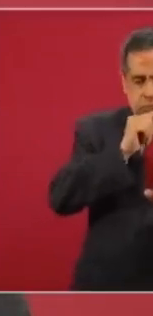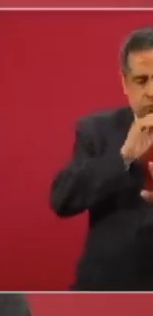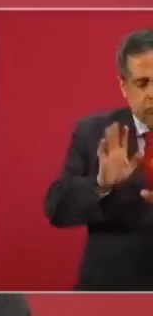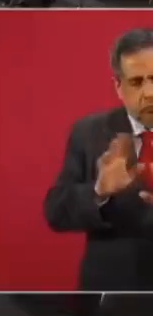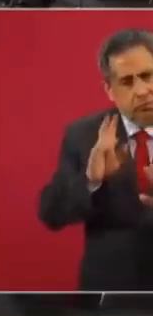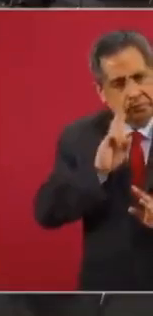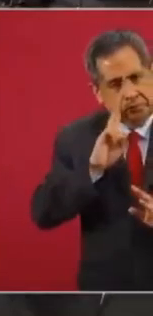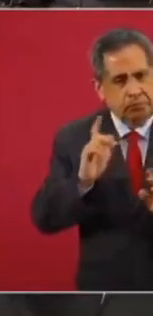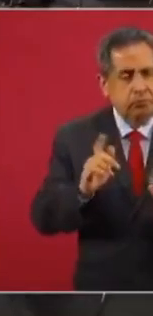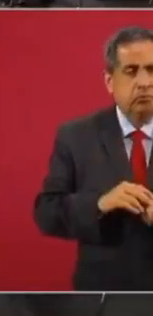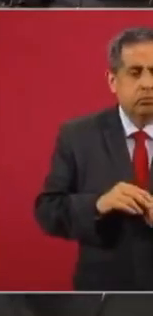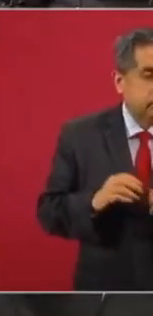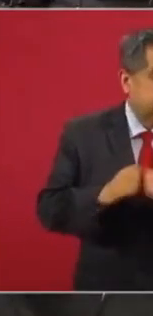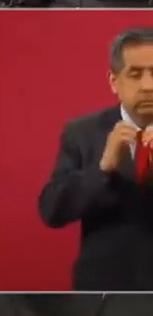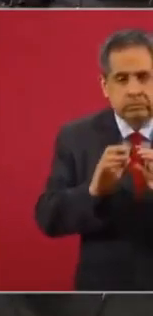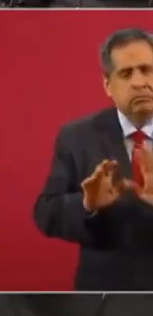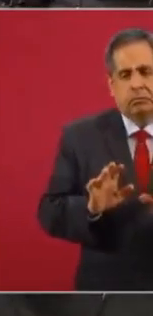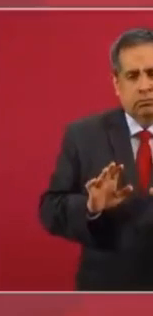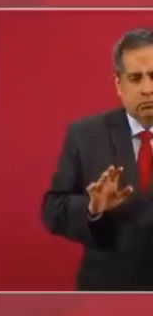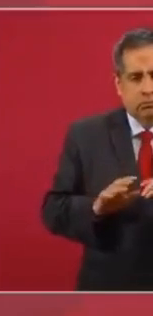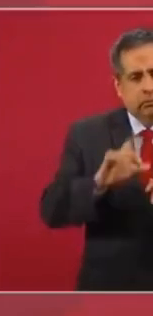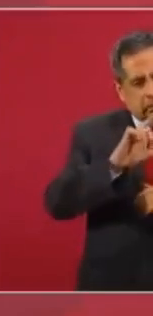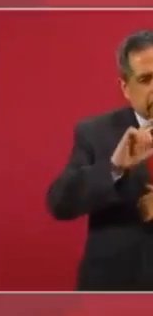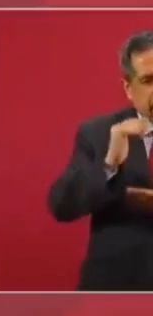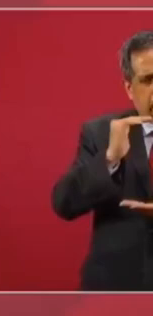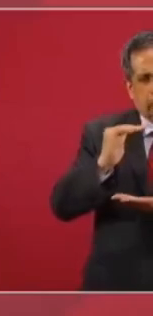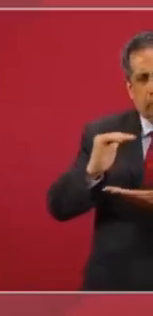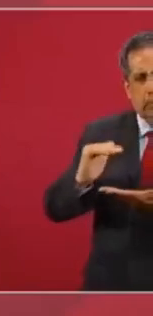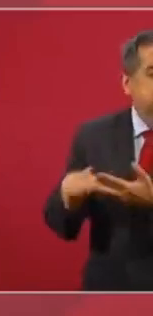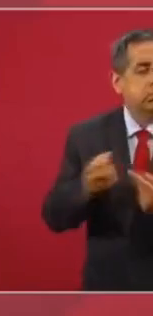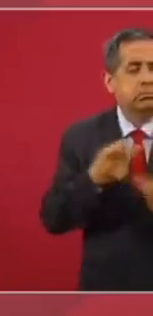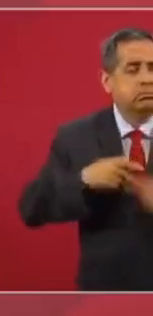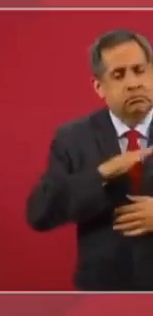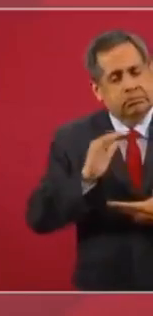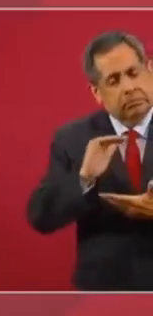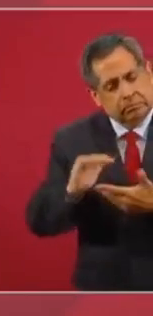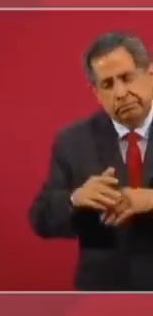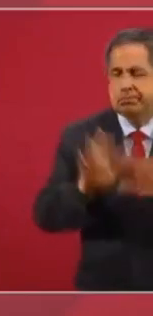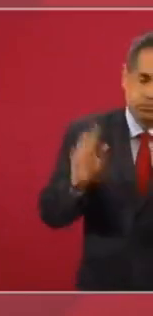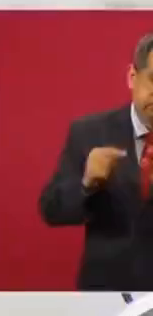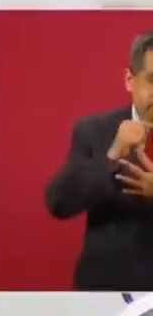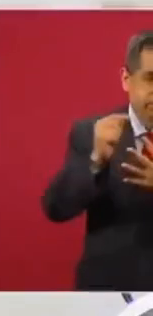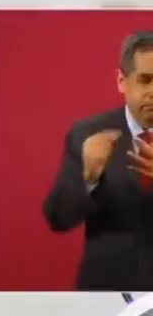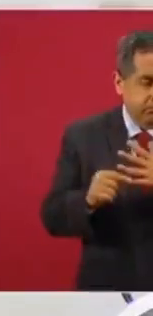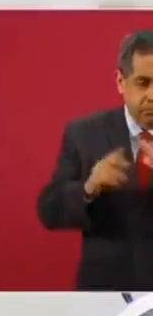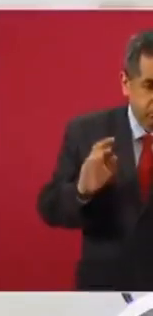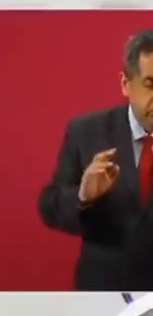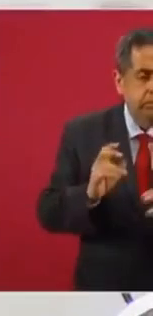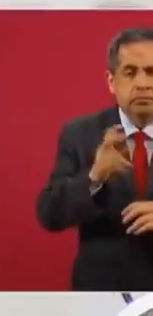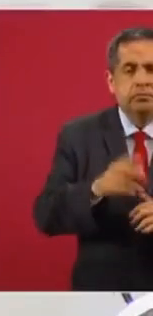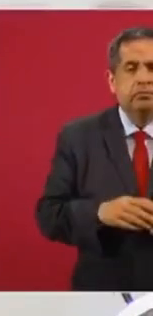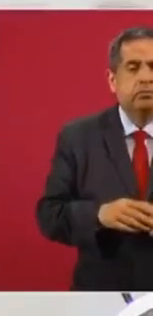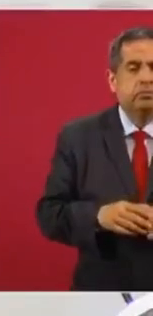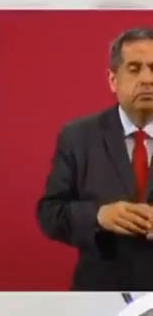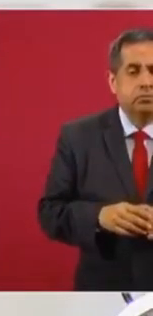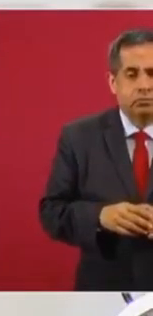situación de alarma. Ha ido bajando el número de fallecidos. Tiene que ver con una serie de factores,